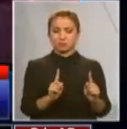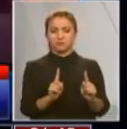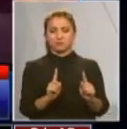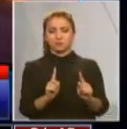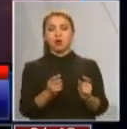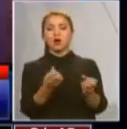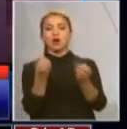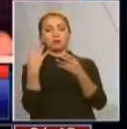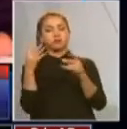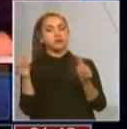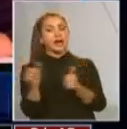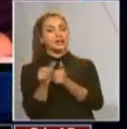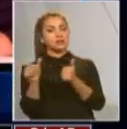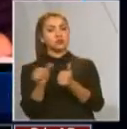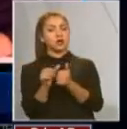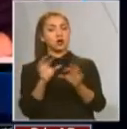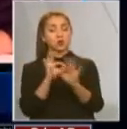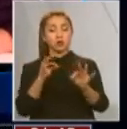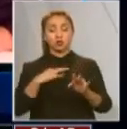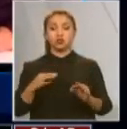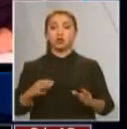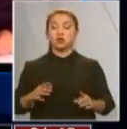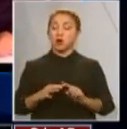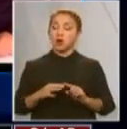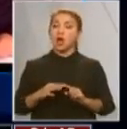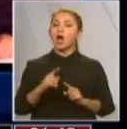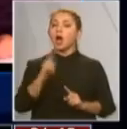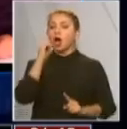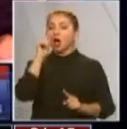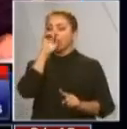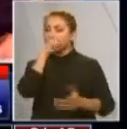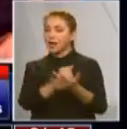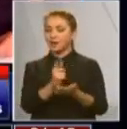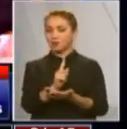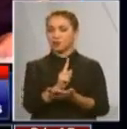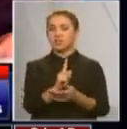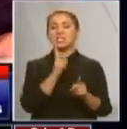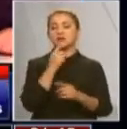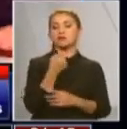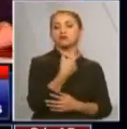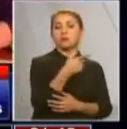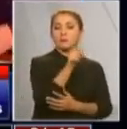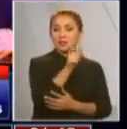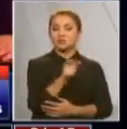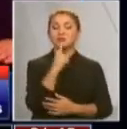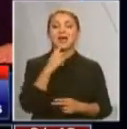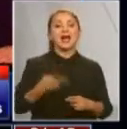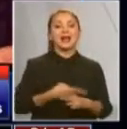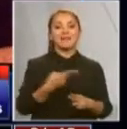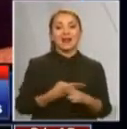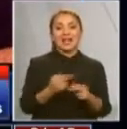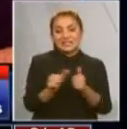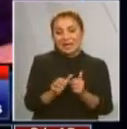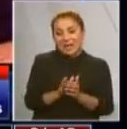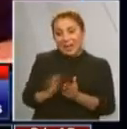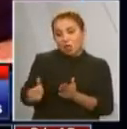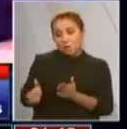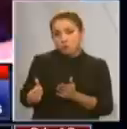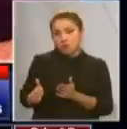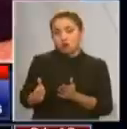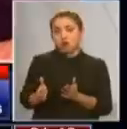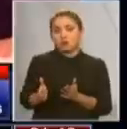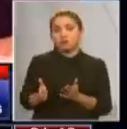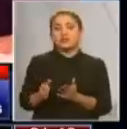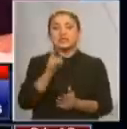asesorar. Jamás estuvo en mi ánimo engañar. Ahora, esta acusación la hace la persona que arrendaba al lado mío, que en ese tiempo